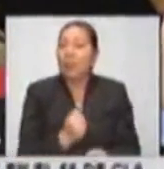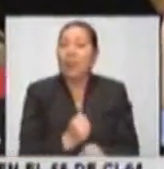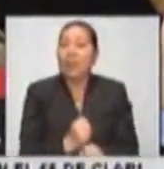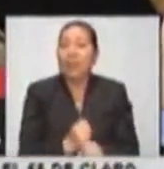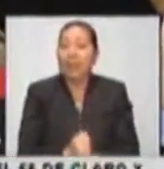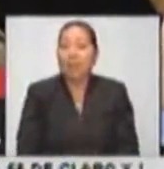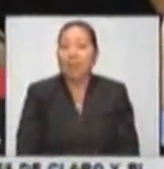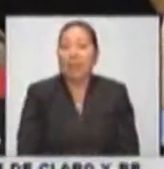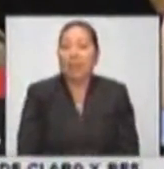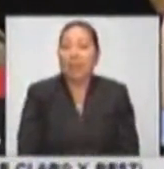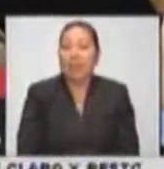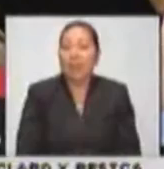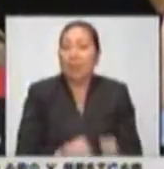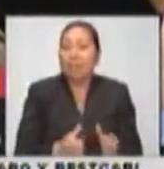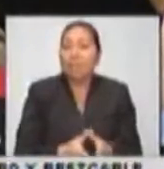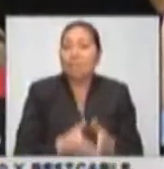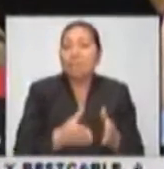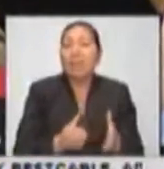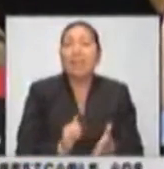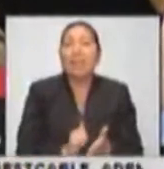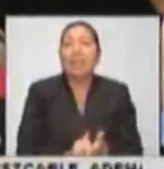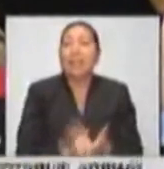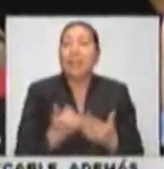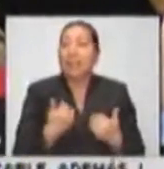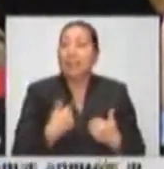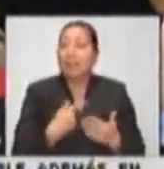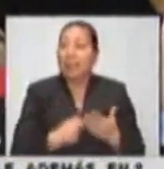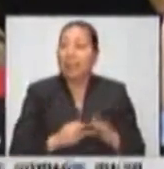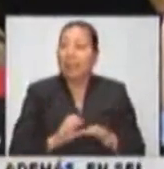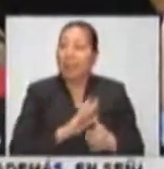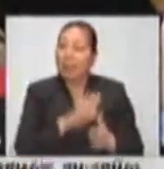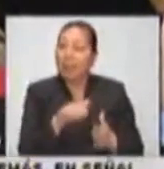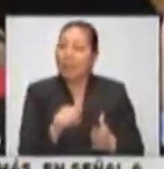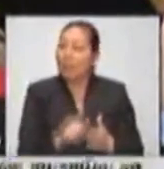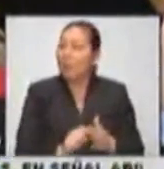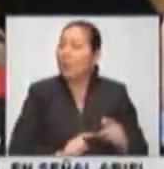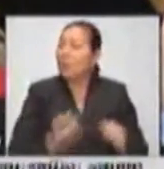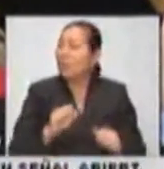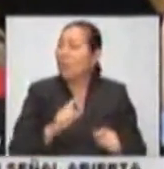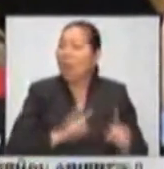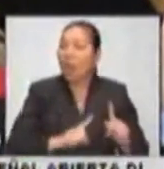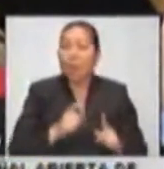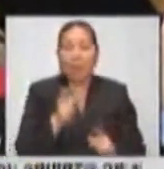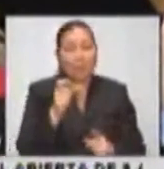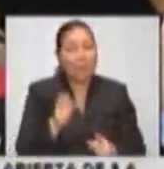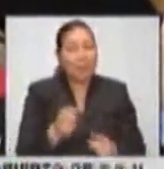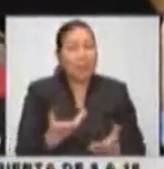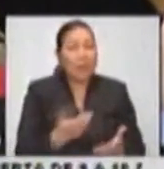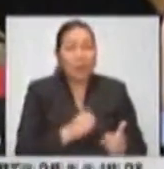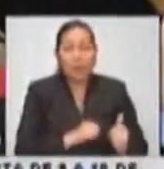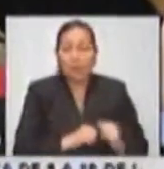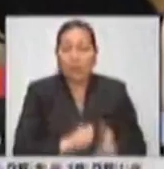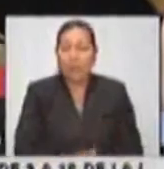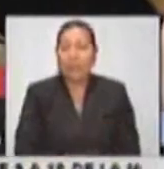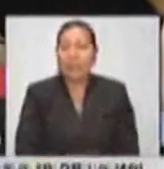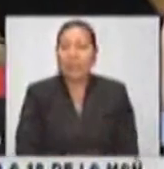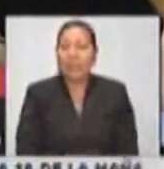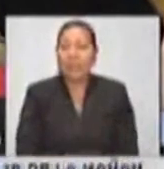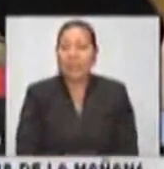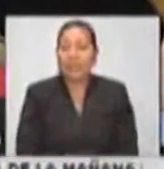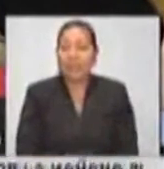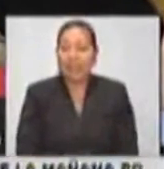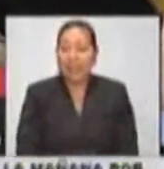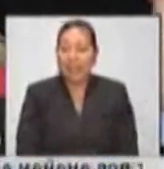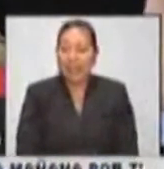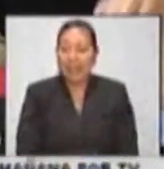trabajo realmente enorme que creo que lo tenemos que hacer todos. Esto no es solamente algunos, o sea, hasta los ciudadanos nos va a afectar la adherencia